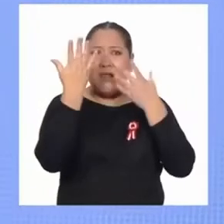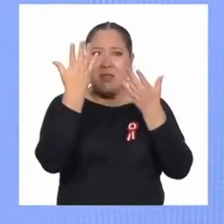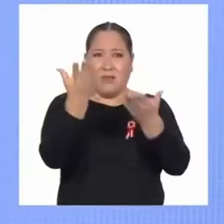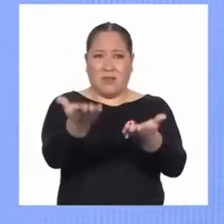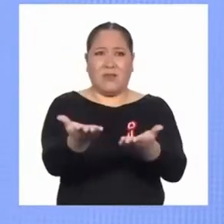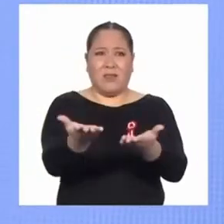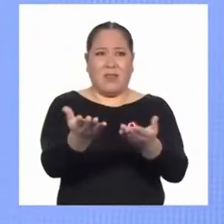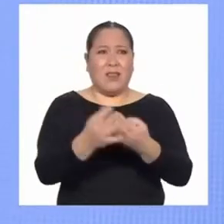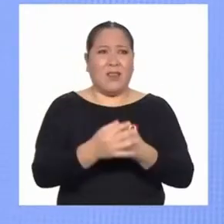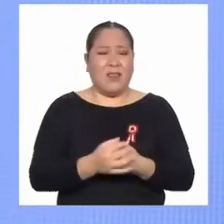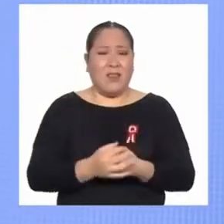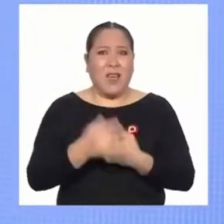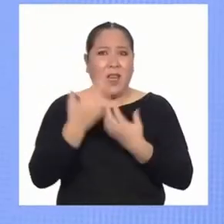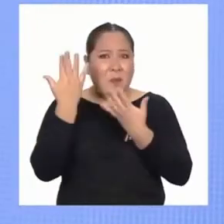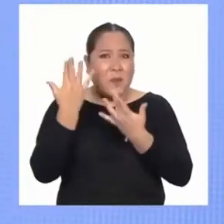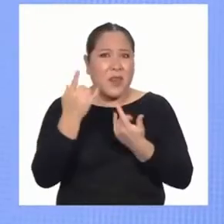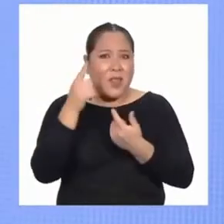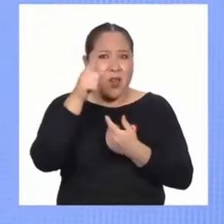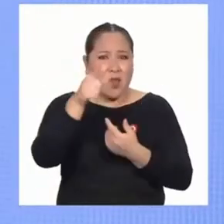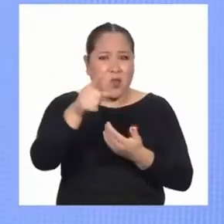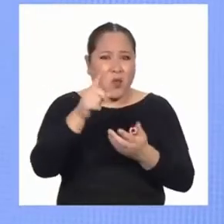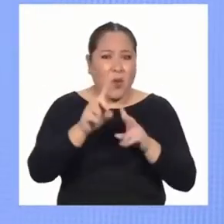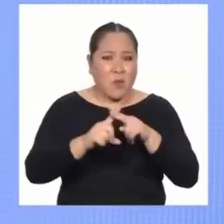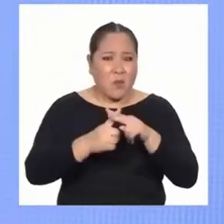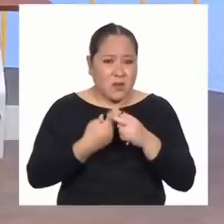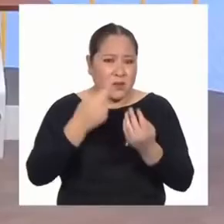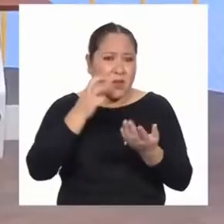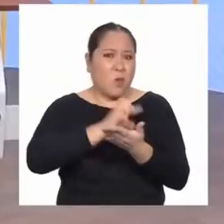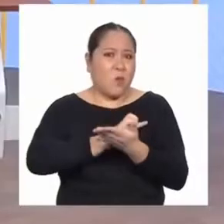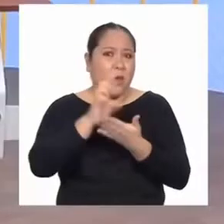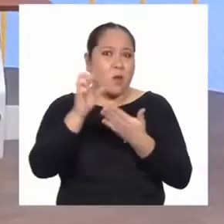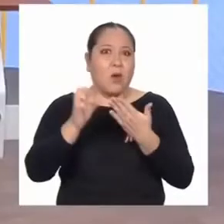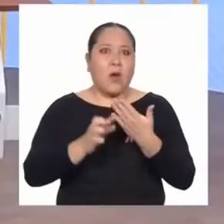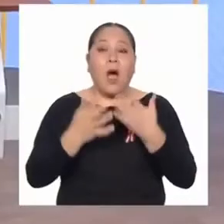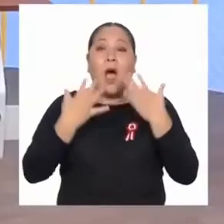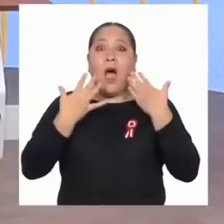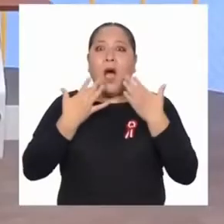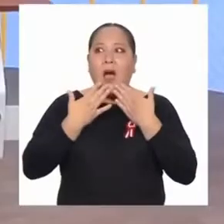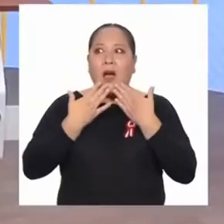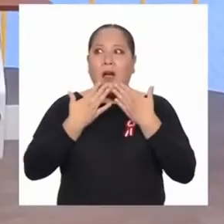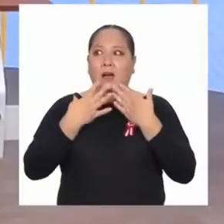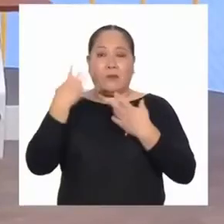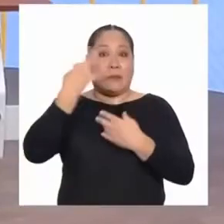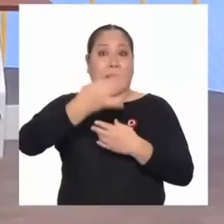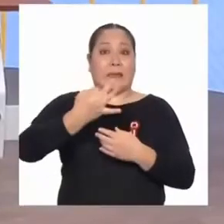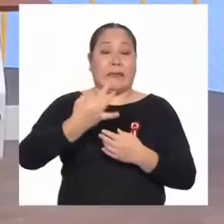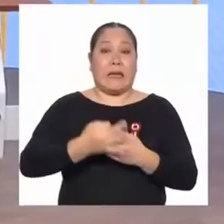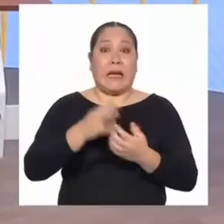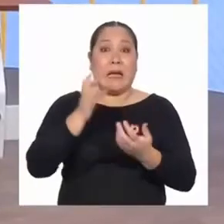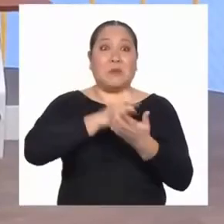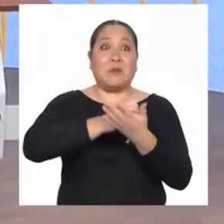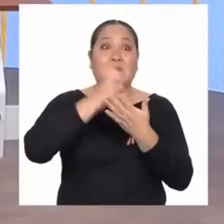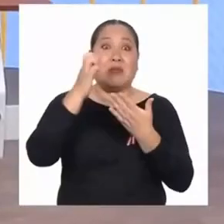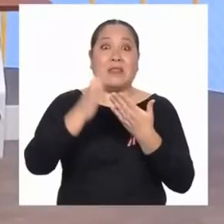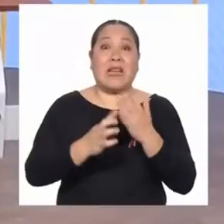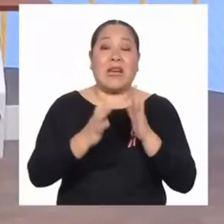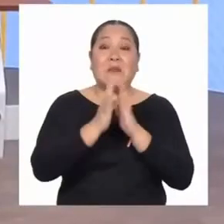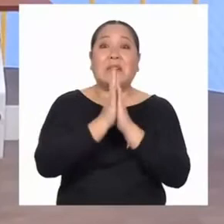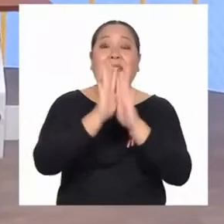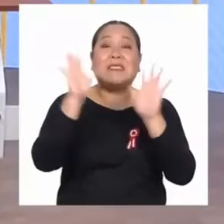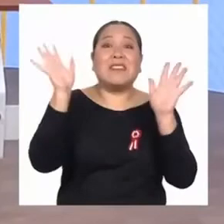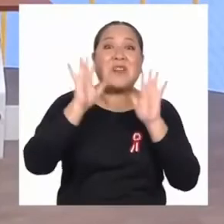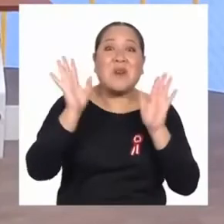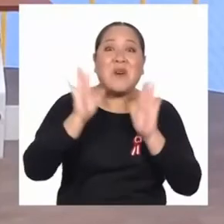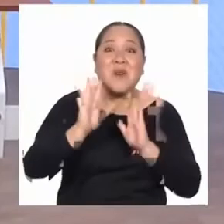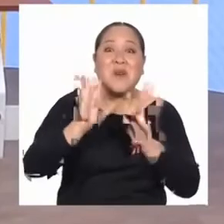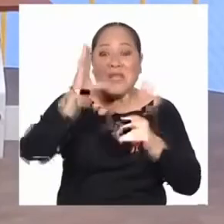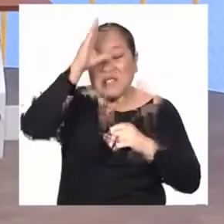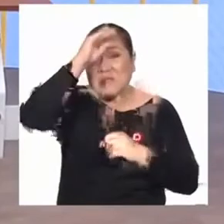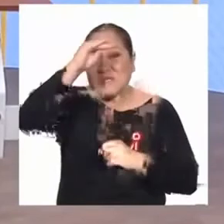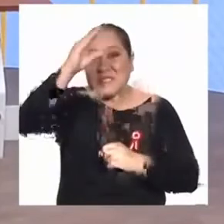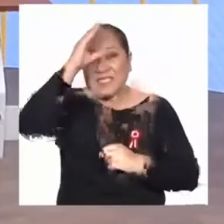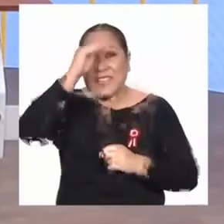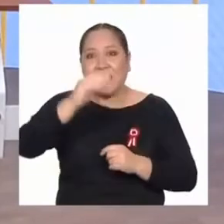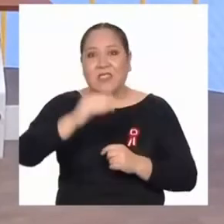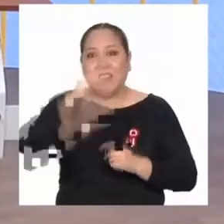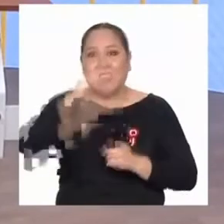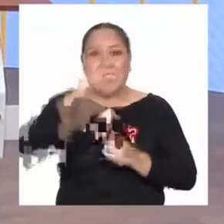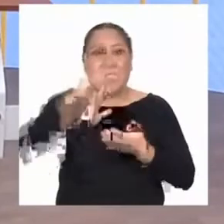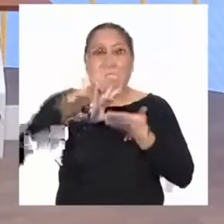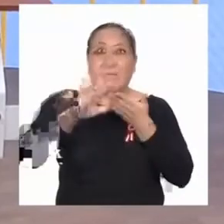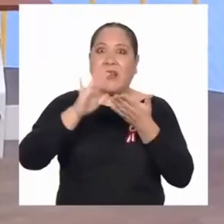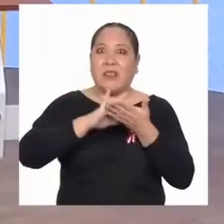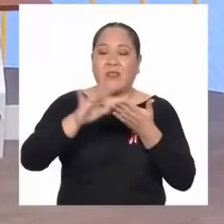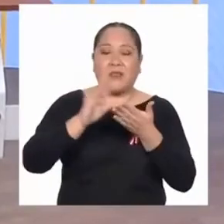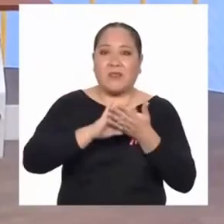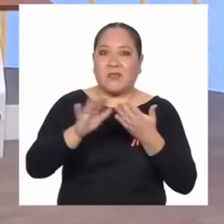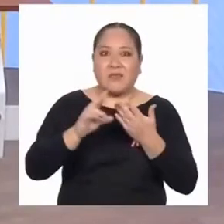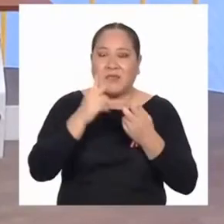esperando que arrancas con el programa de vida del programa hola chicas y chicos no me di cuenta